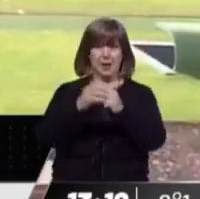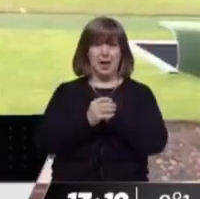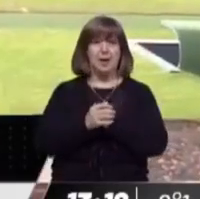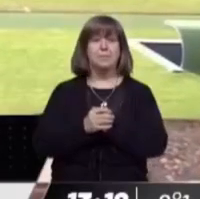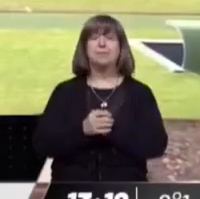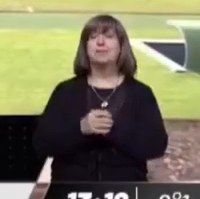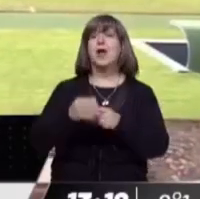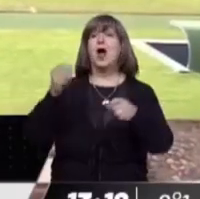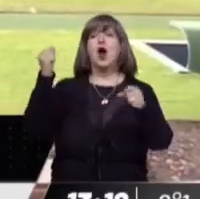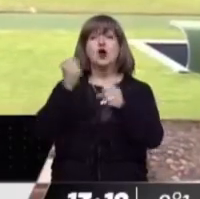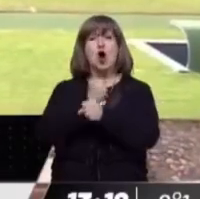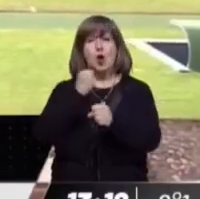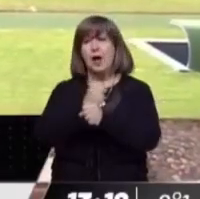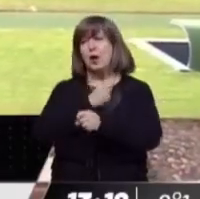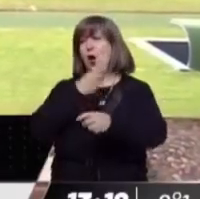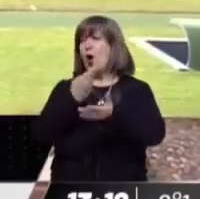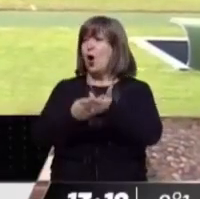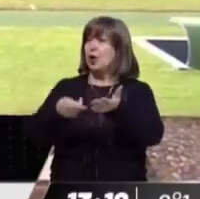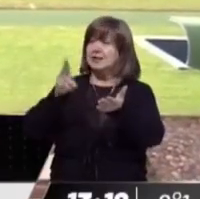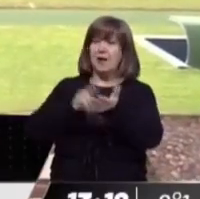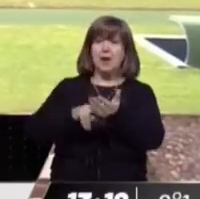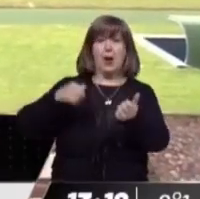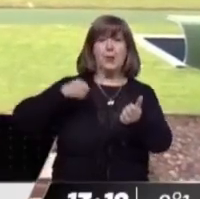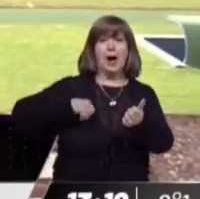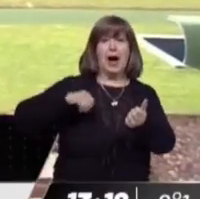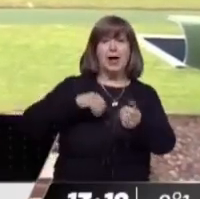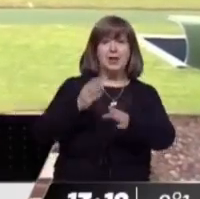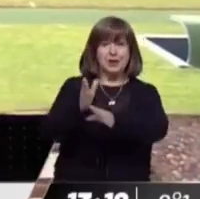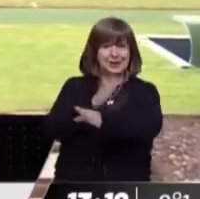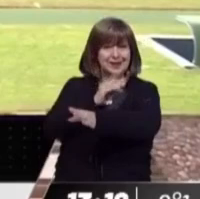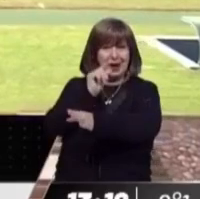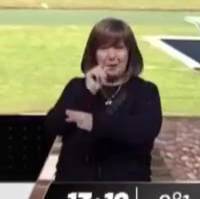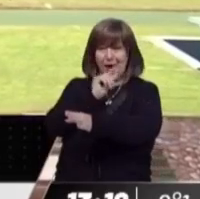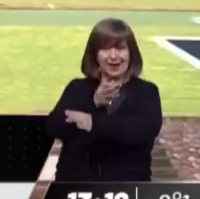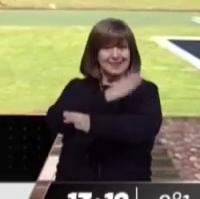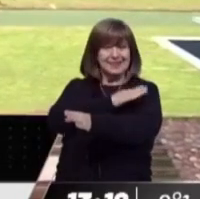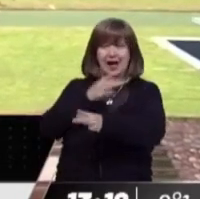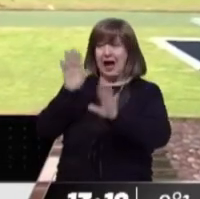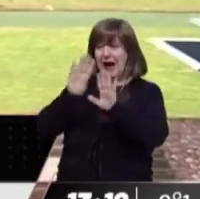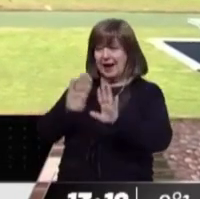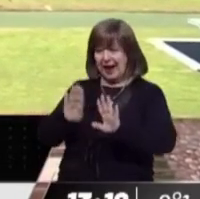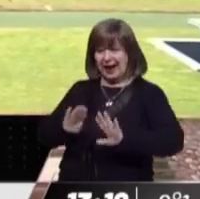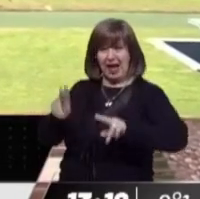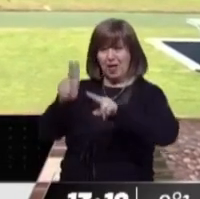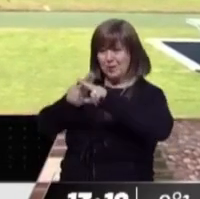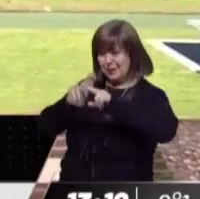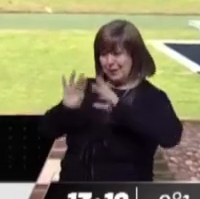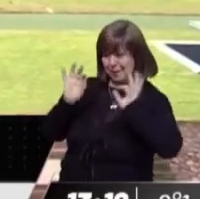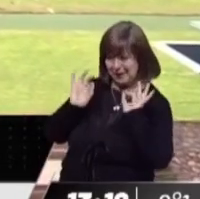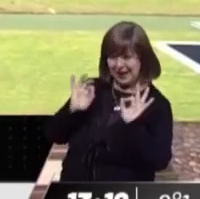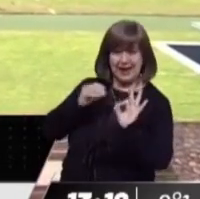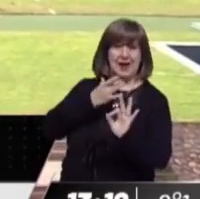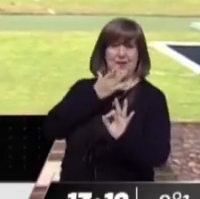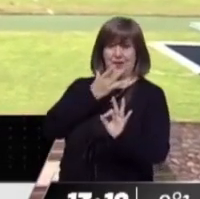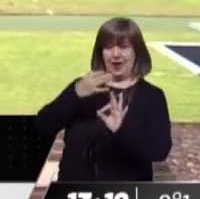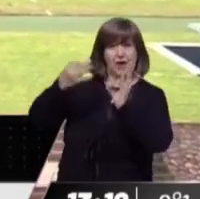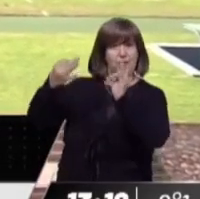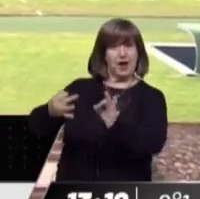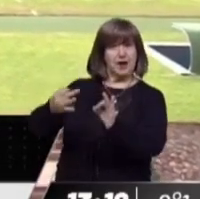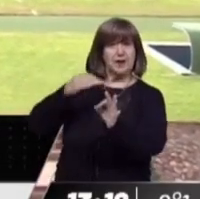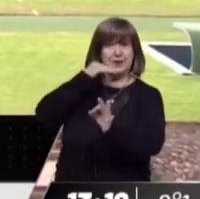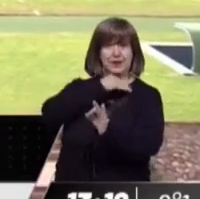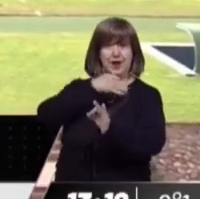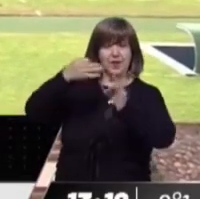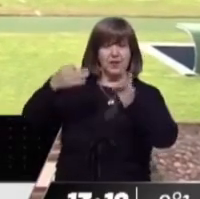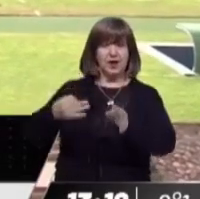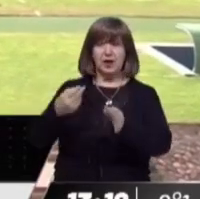rompieron otra vez un baño que se había arreglado del partido anterior de los incidentes que ya bueno Son